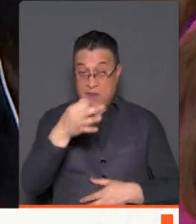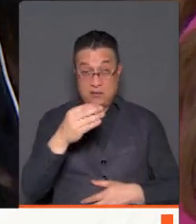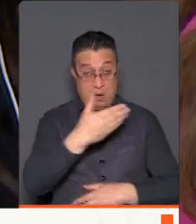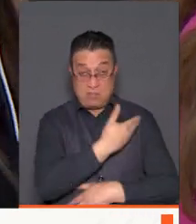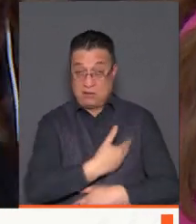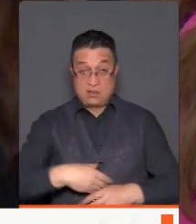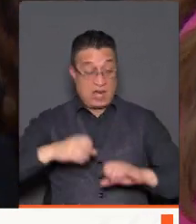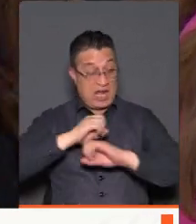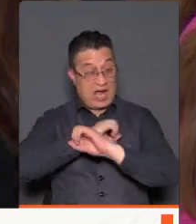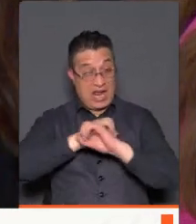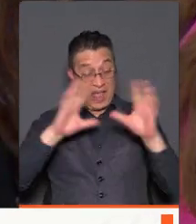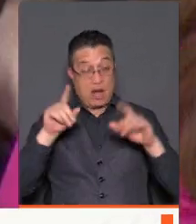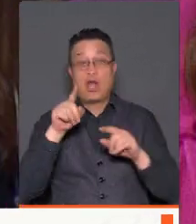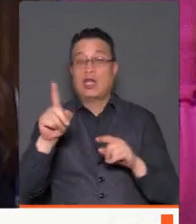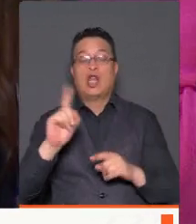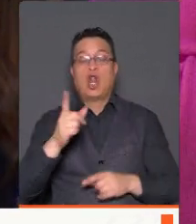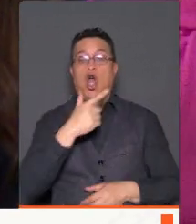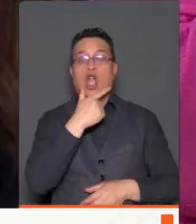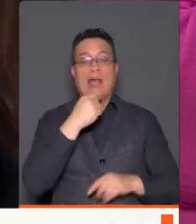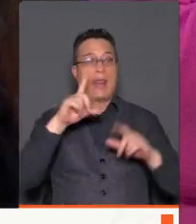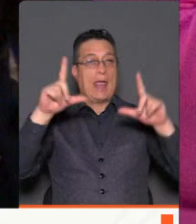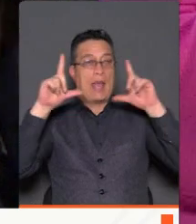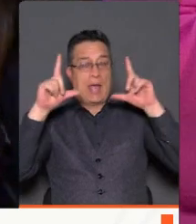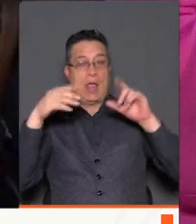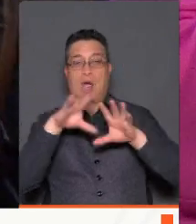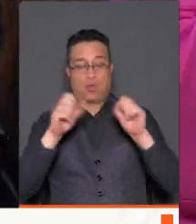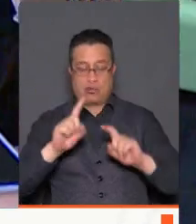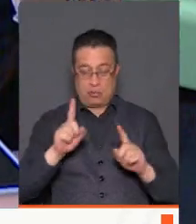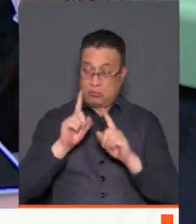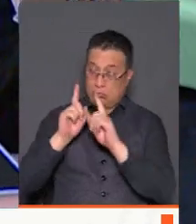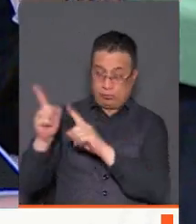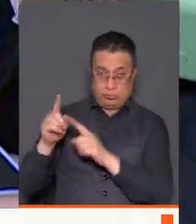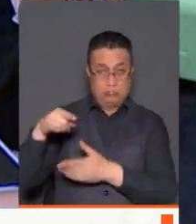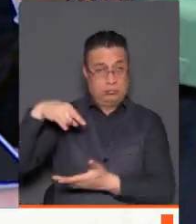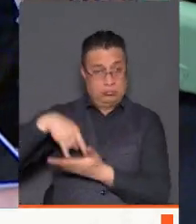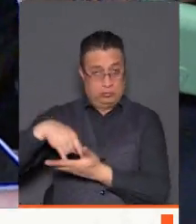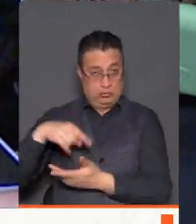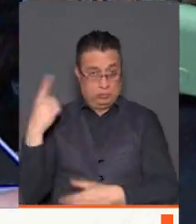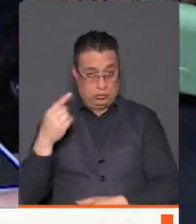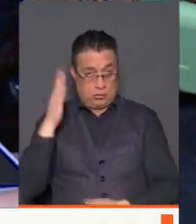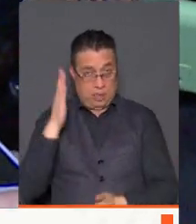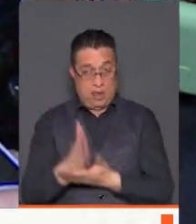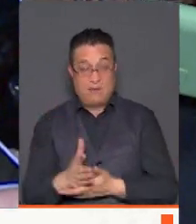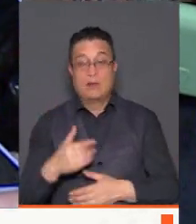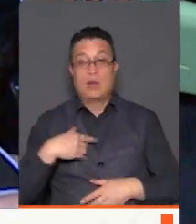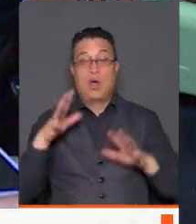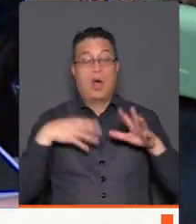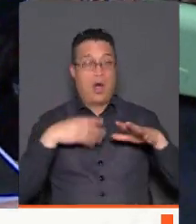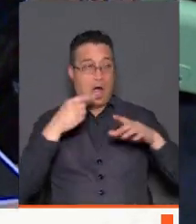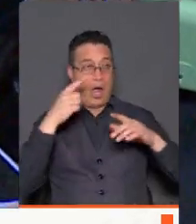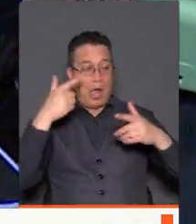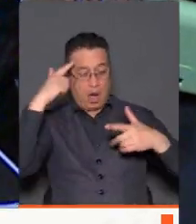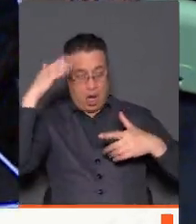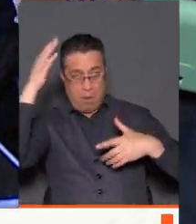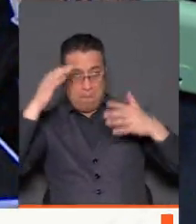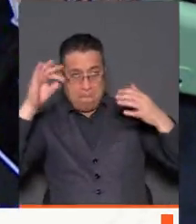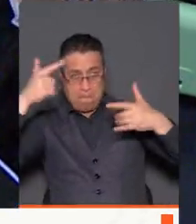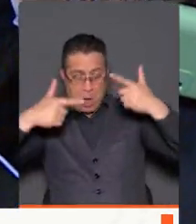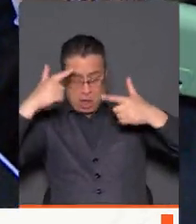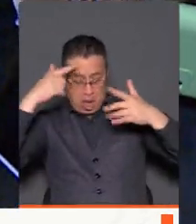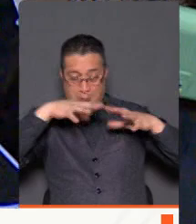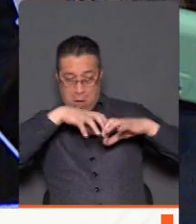no pretende protagonizar este acuerdo, esto le corresponde al Congreso Nacional. Y los atrincheramientos ideológicos no son la